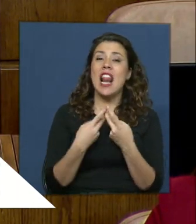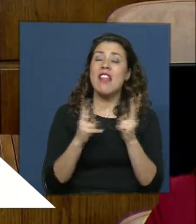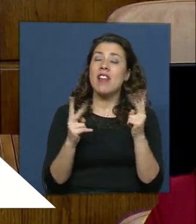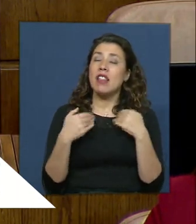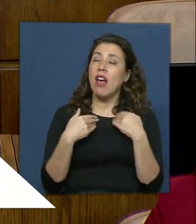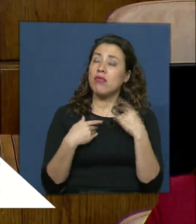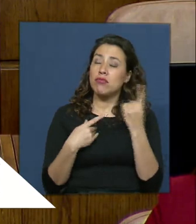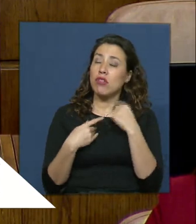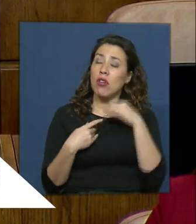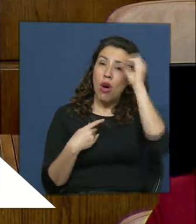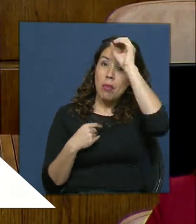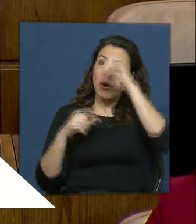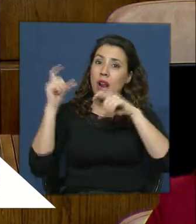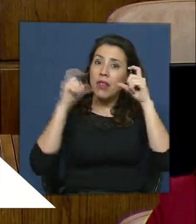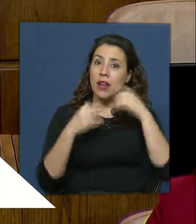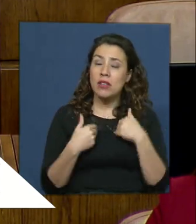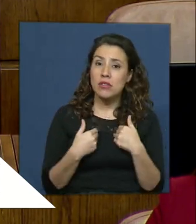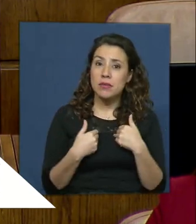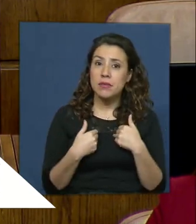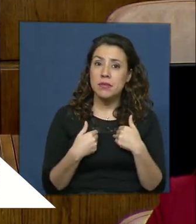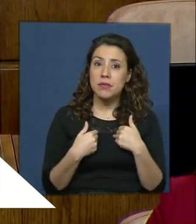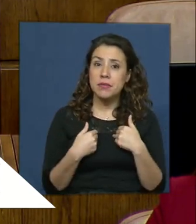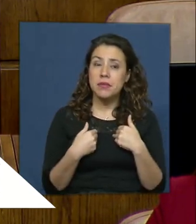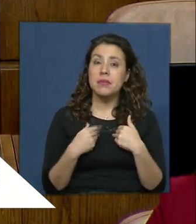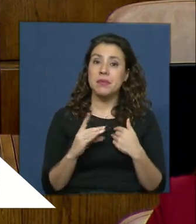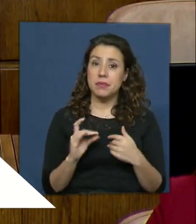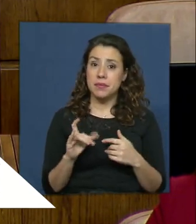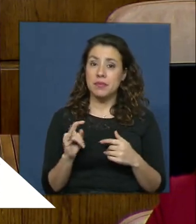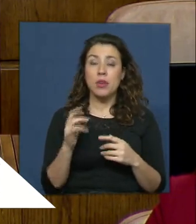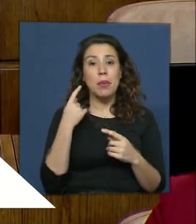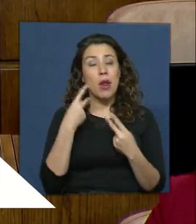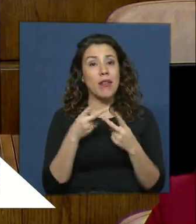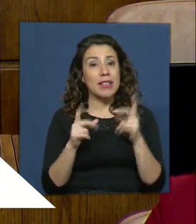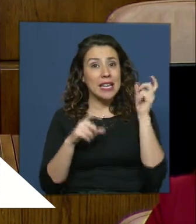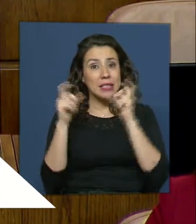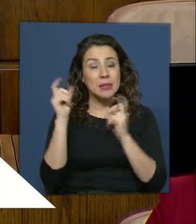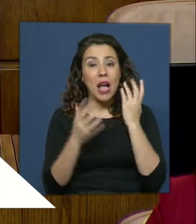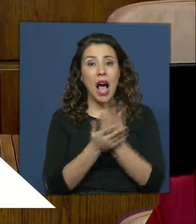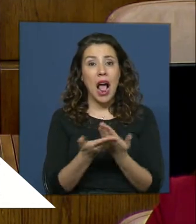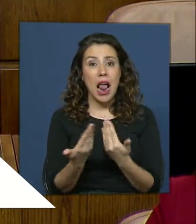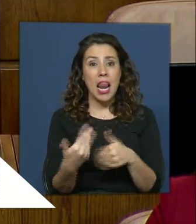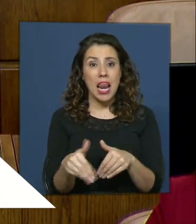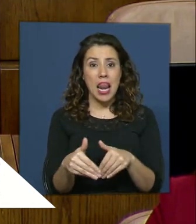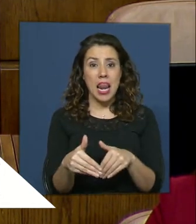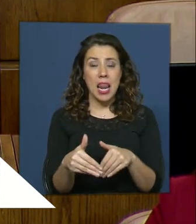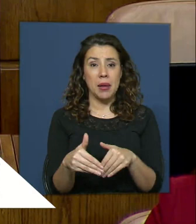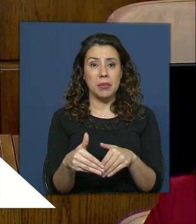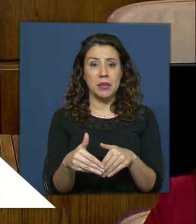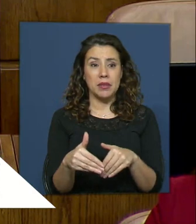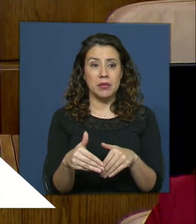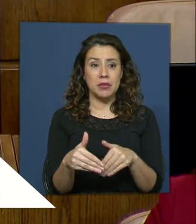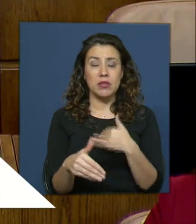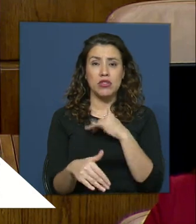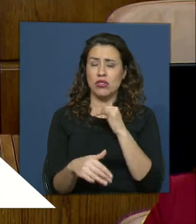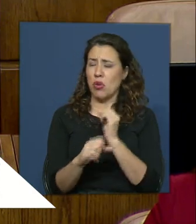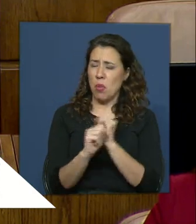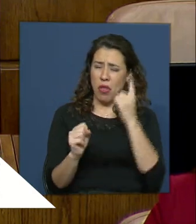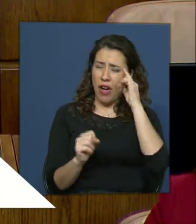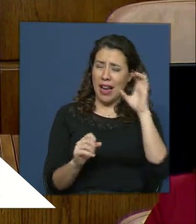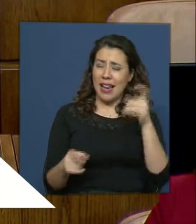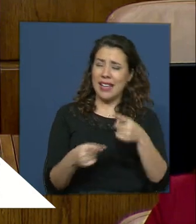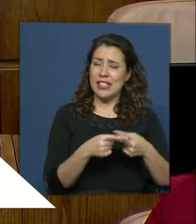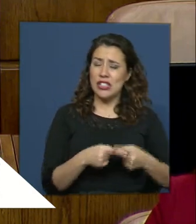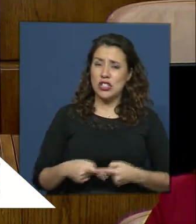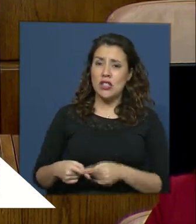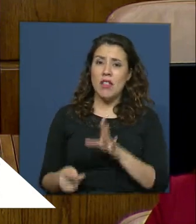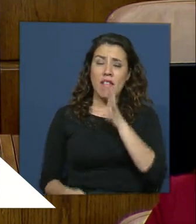expresión y este delito. No hay duda, pero la libertad de expresión tiene limitaciones. No creo que nuestra sociedad pueda